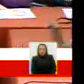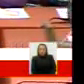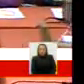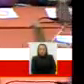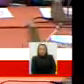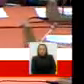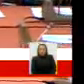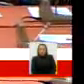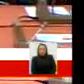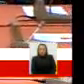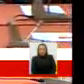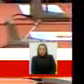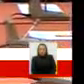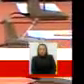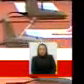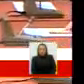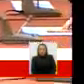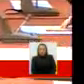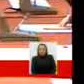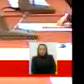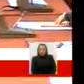Un instante. Así funcionan las cosas. Apaga